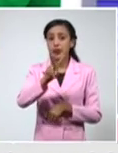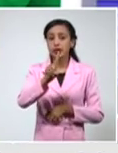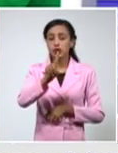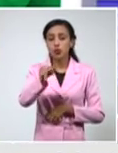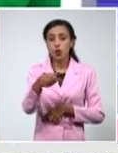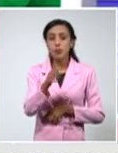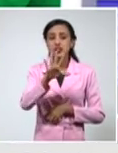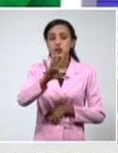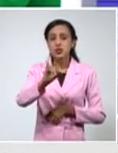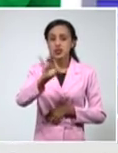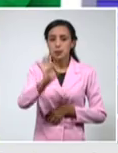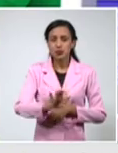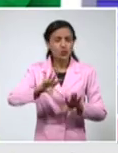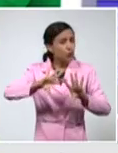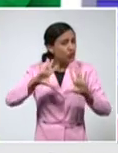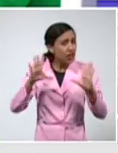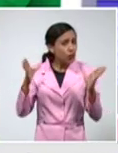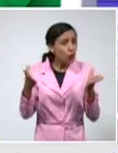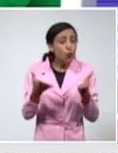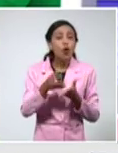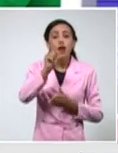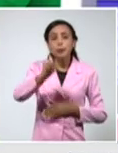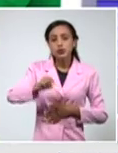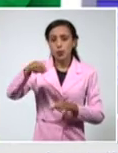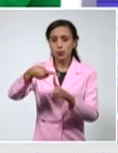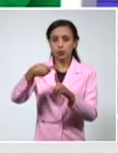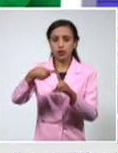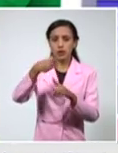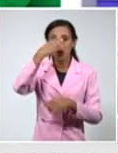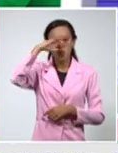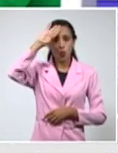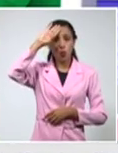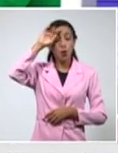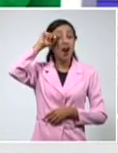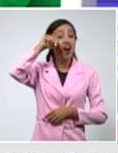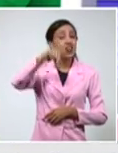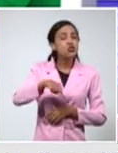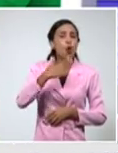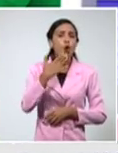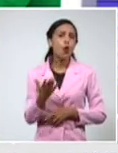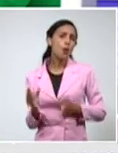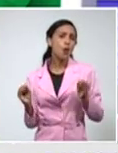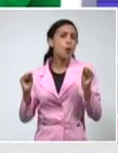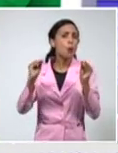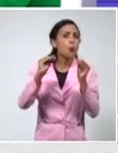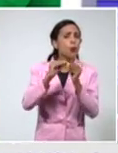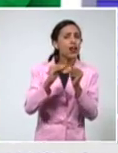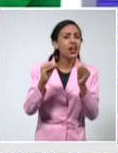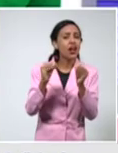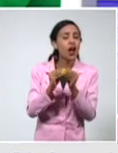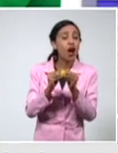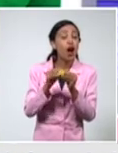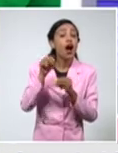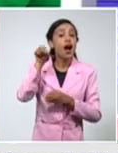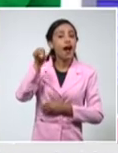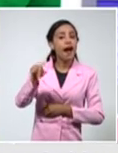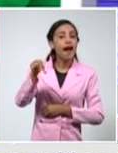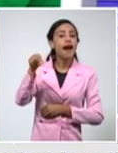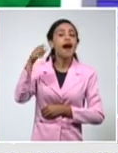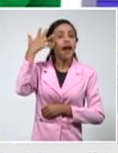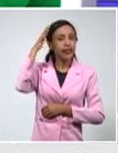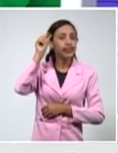21,56% de todos los casos diagnosticados en Cuba, pues han tenido relación de alguna manera, vinculación con